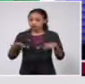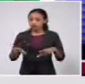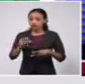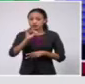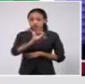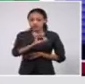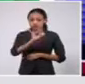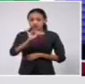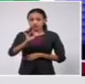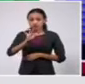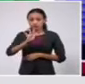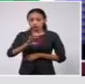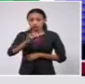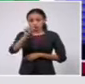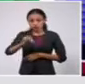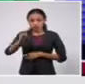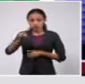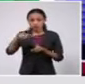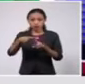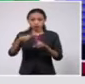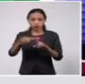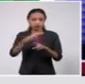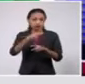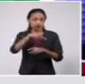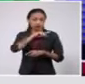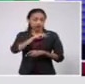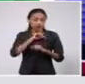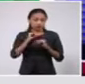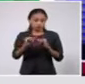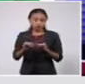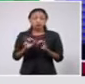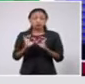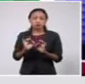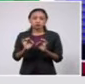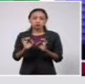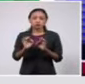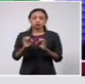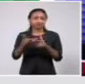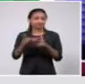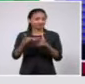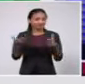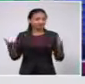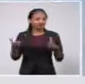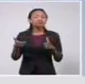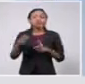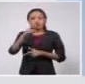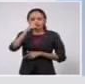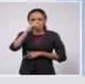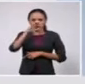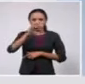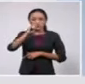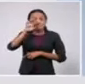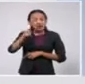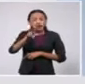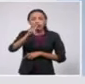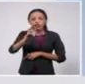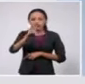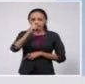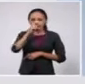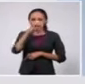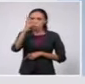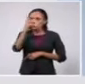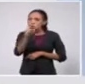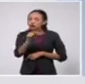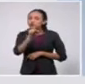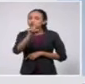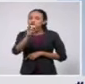casos diagnosticados ayer, un número elevado de menores de 20 años, 109, que es